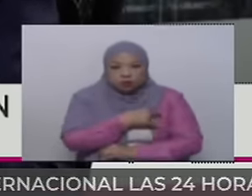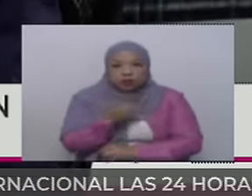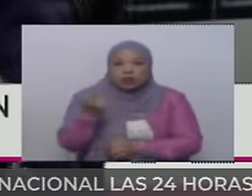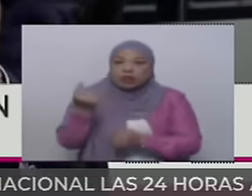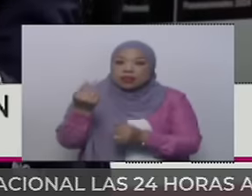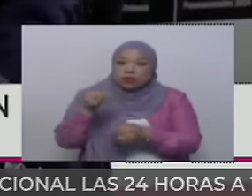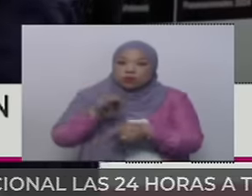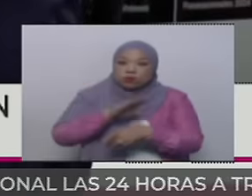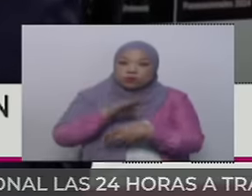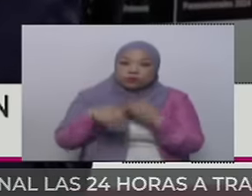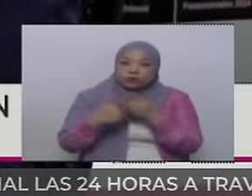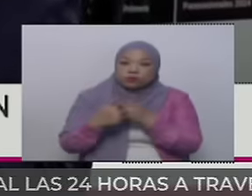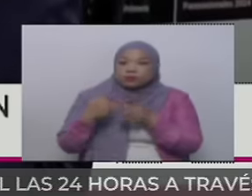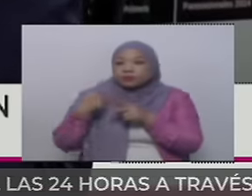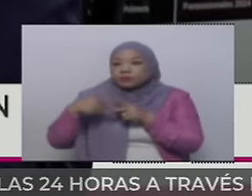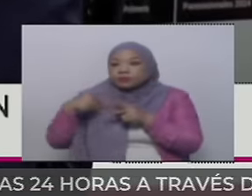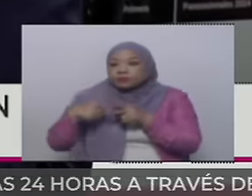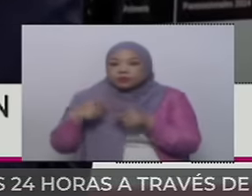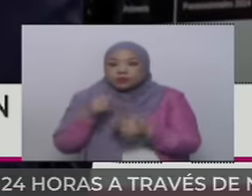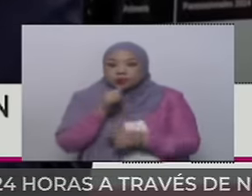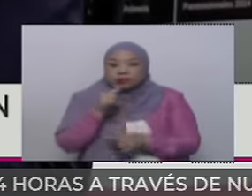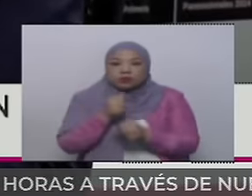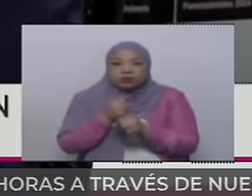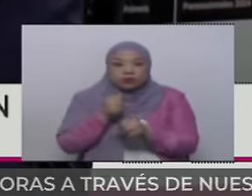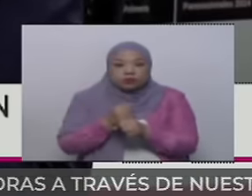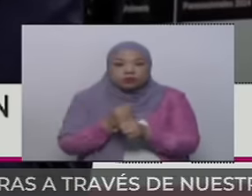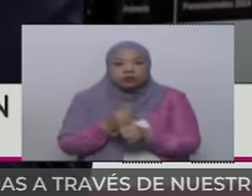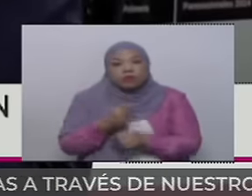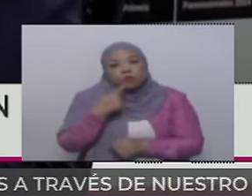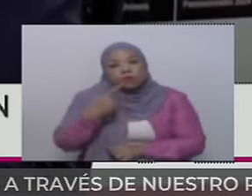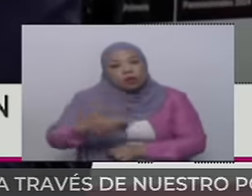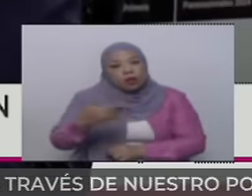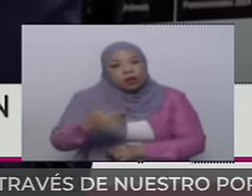ingresos, etcétera, etcétera. O sea que es una noticia realmente,